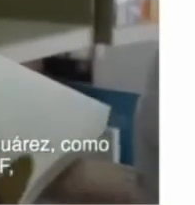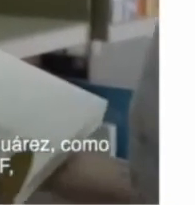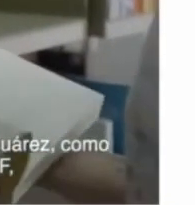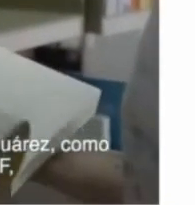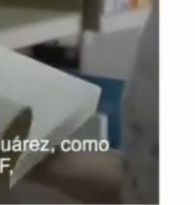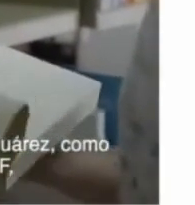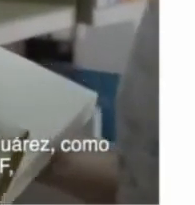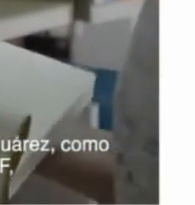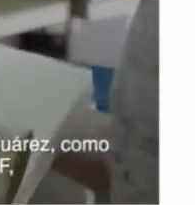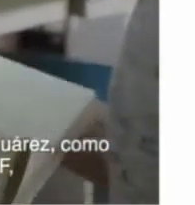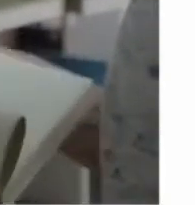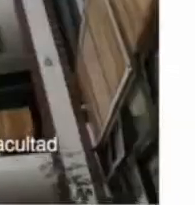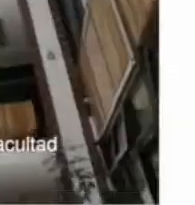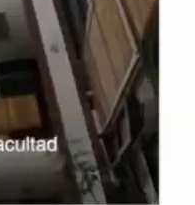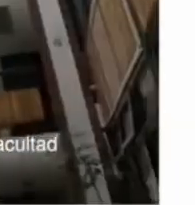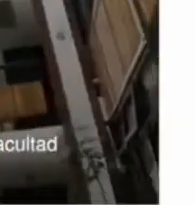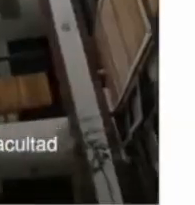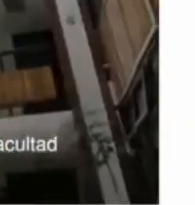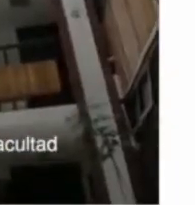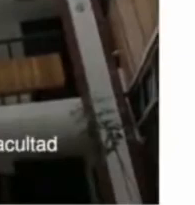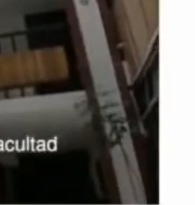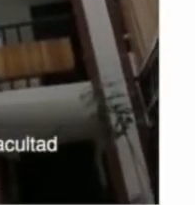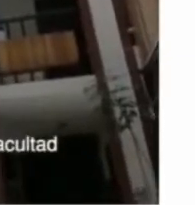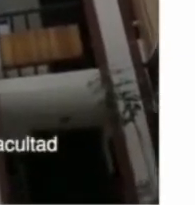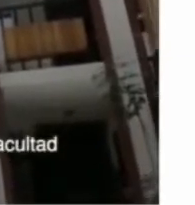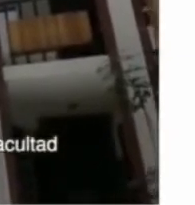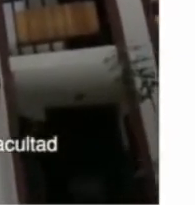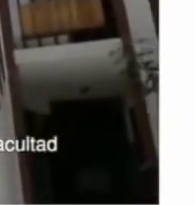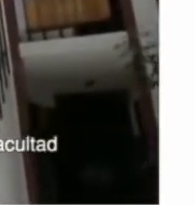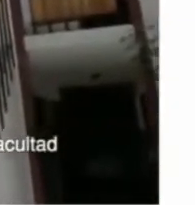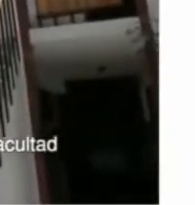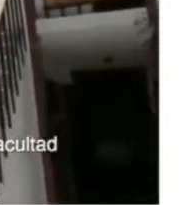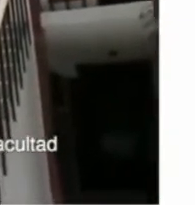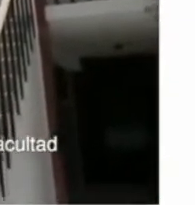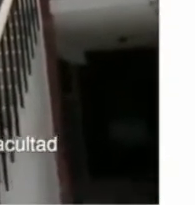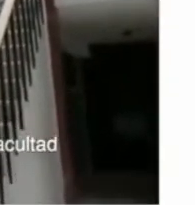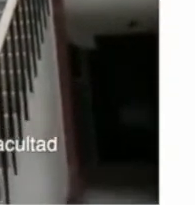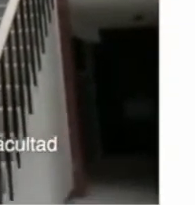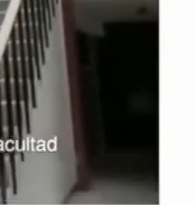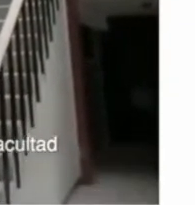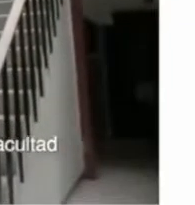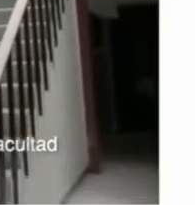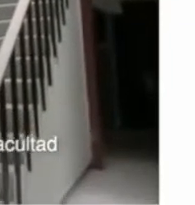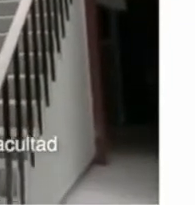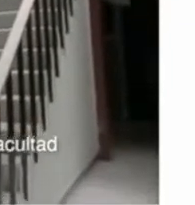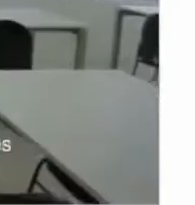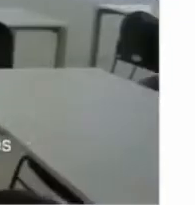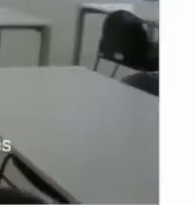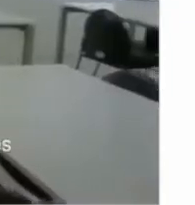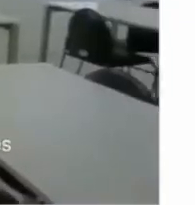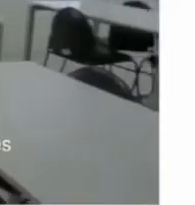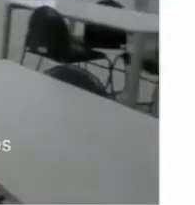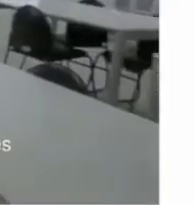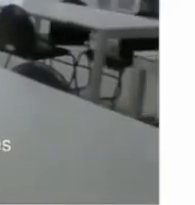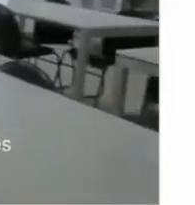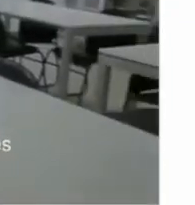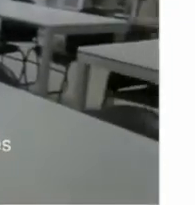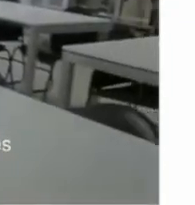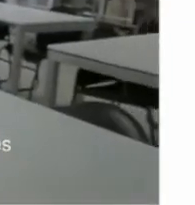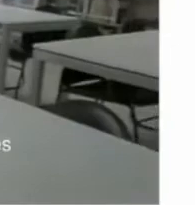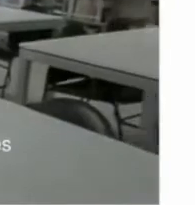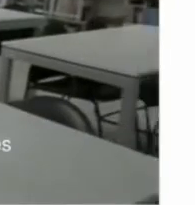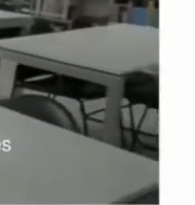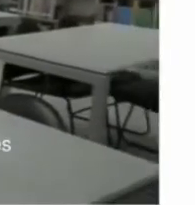para Servicio Social, el UNICEF, el Departamento de Psiquiatría y Salud Mental de la Facultad de Medicina de la UNAM, los Centros de